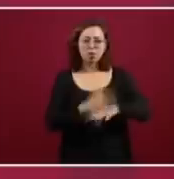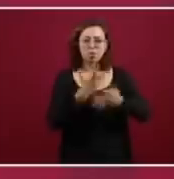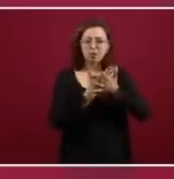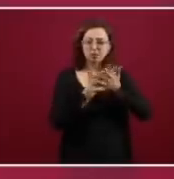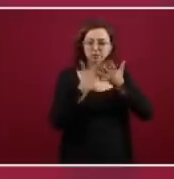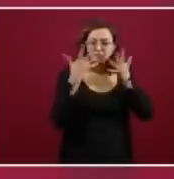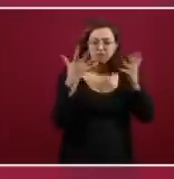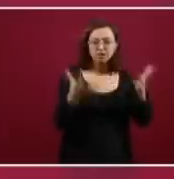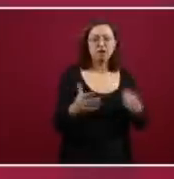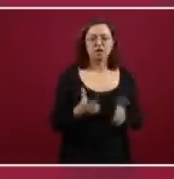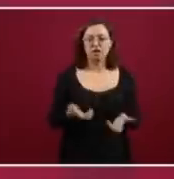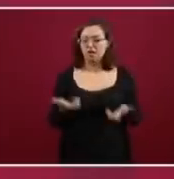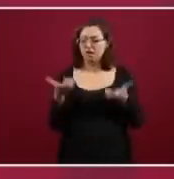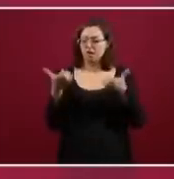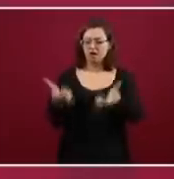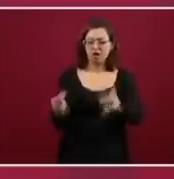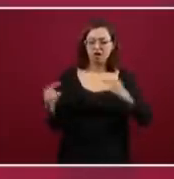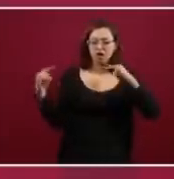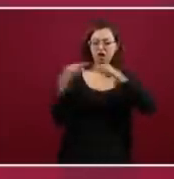y carreteras